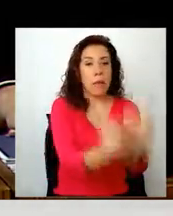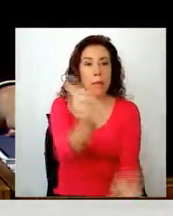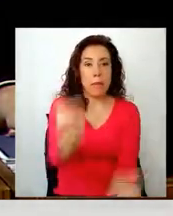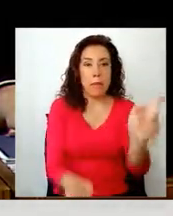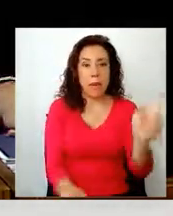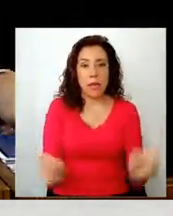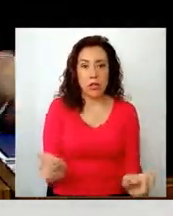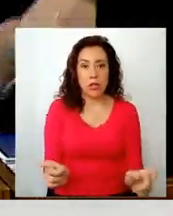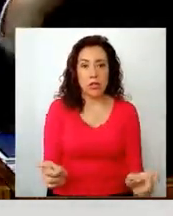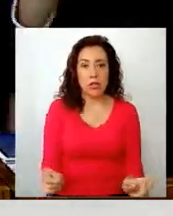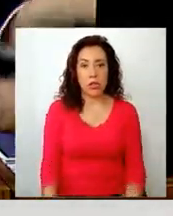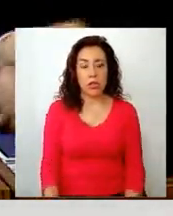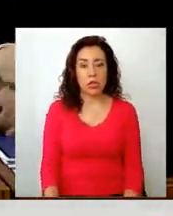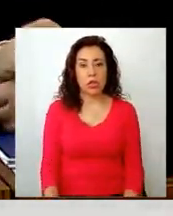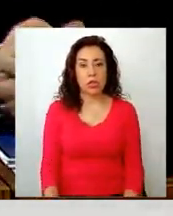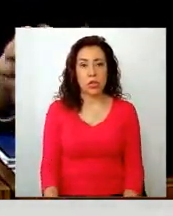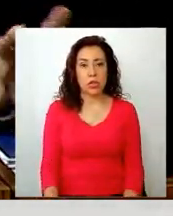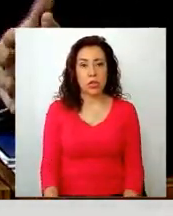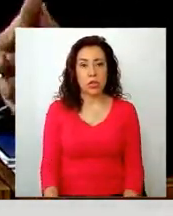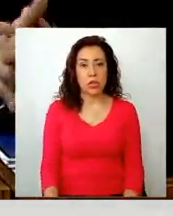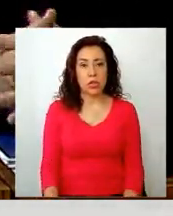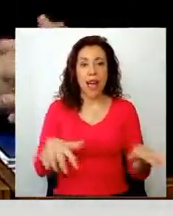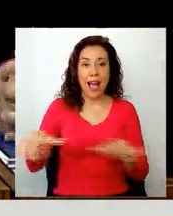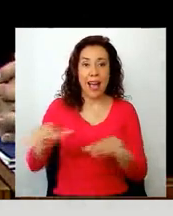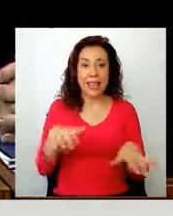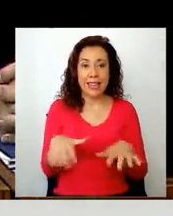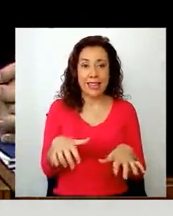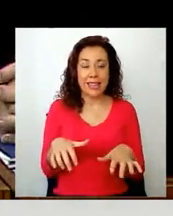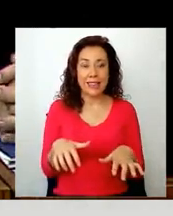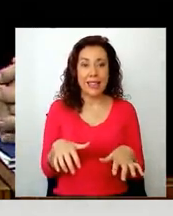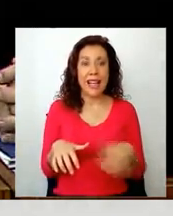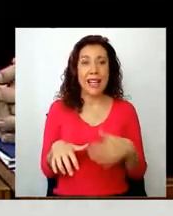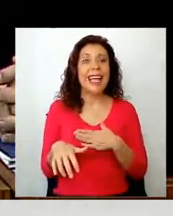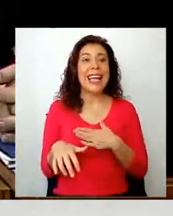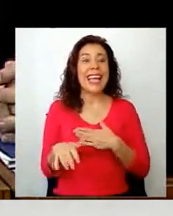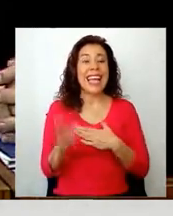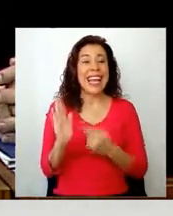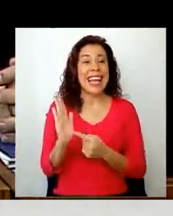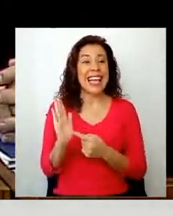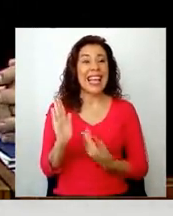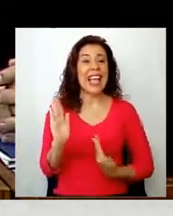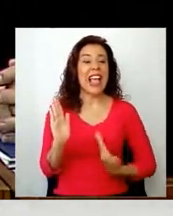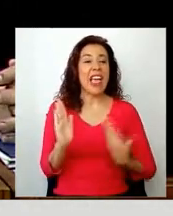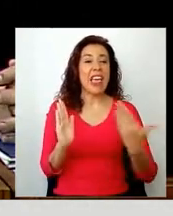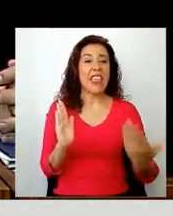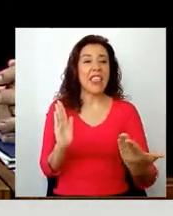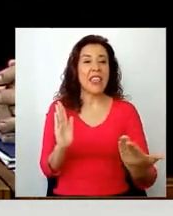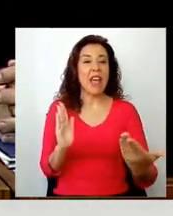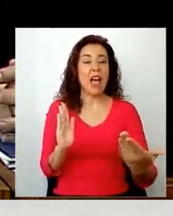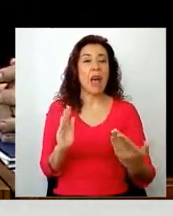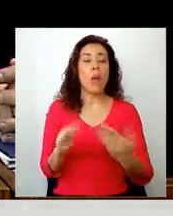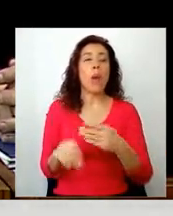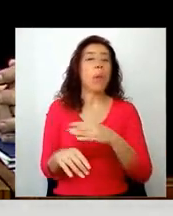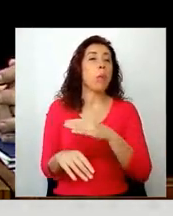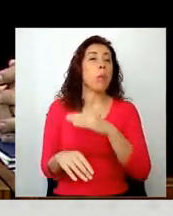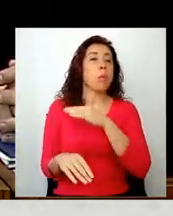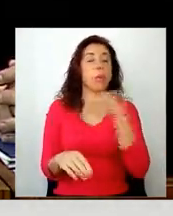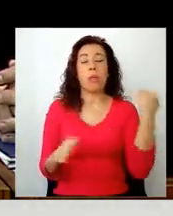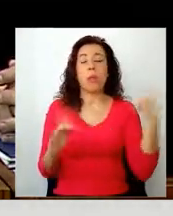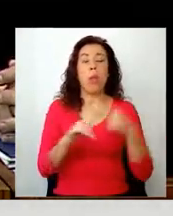en esta actividad a la cual se le pretendía dar un golpe mortal como es